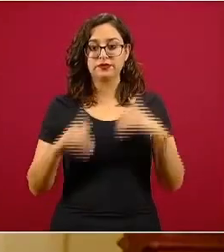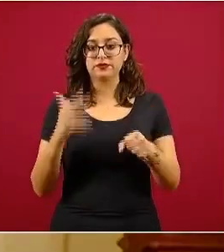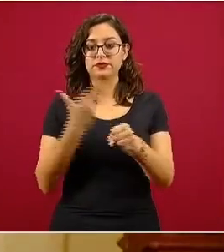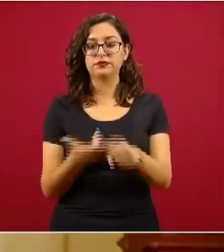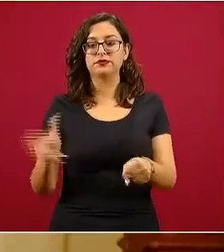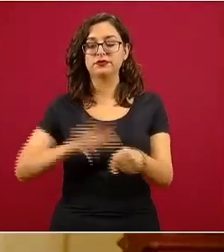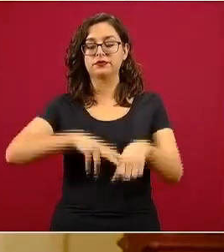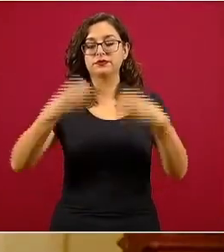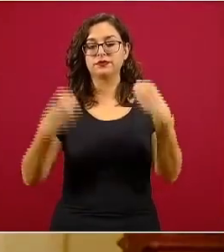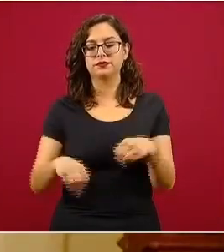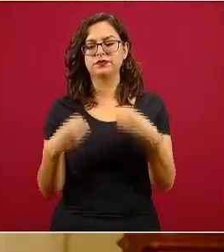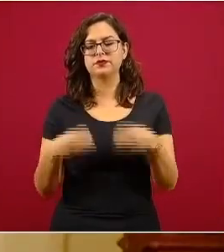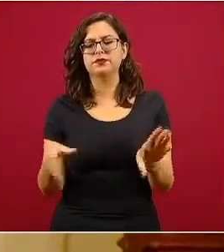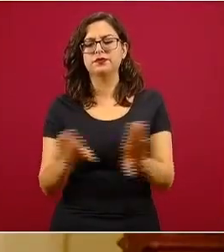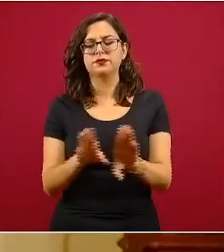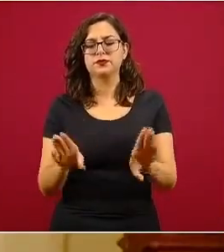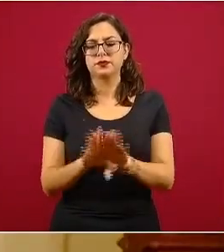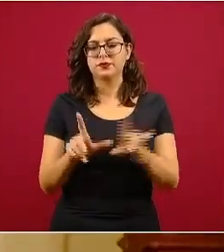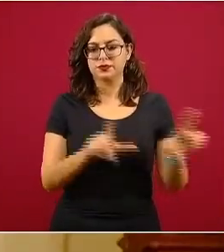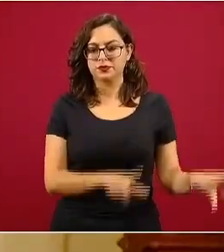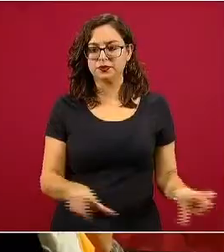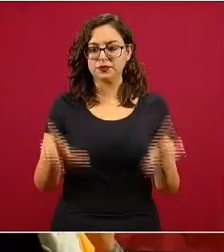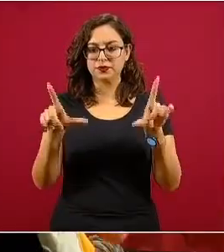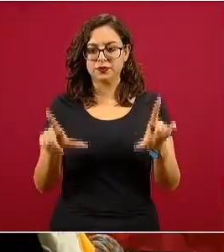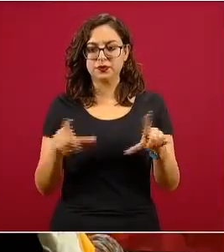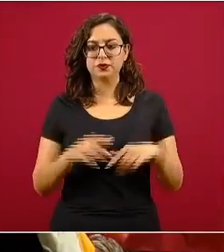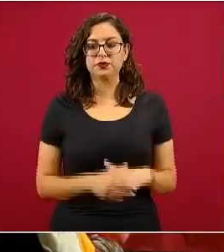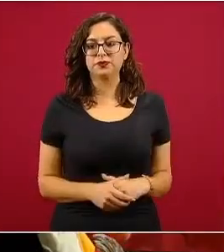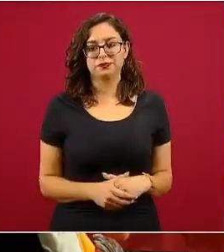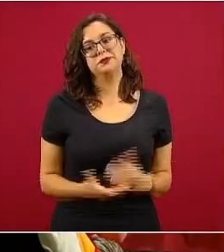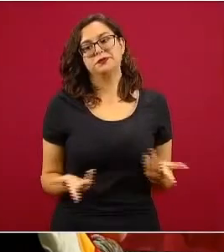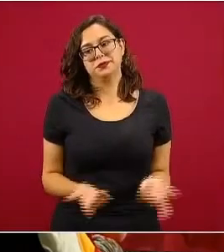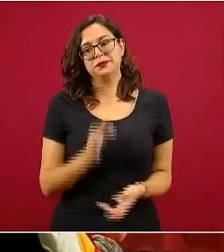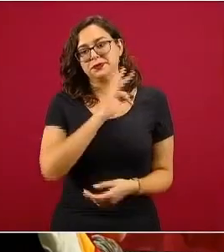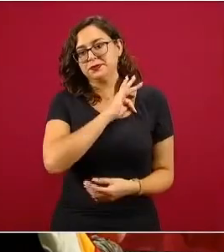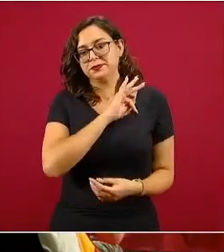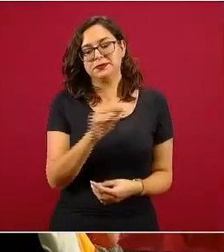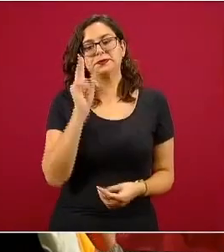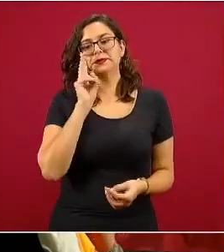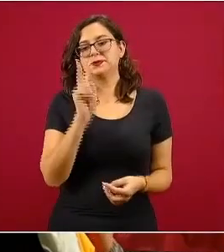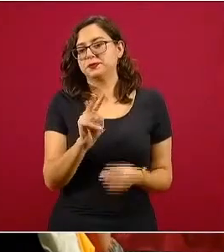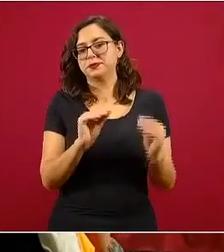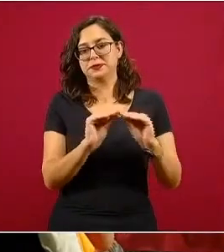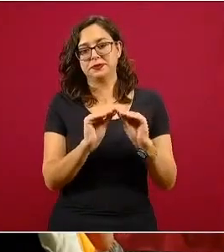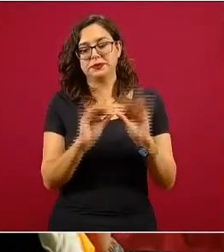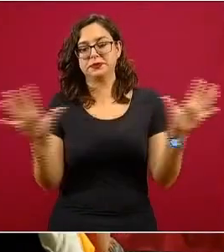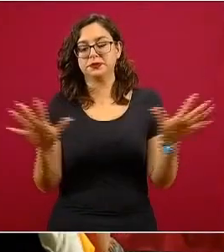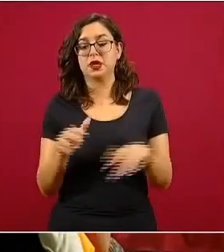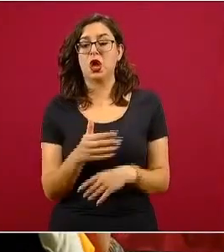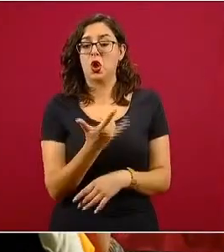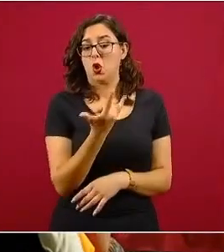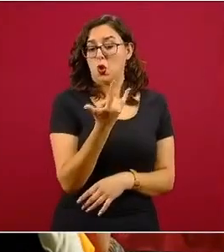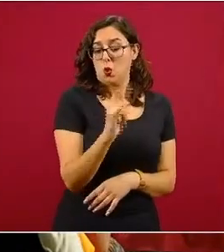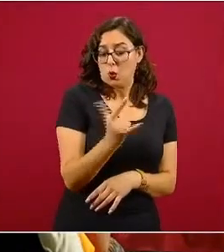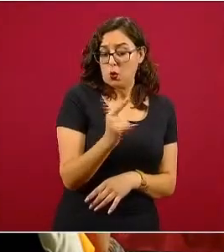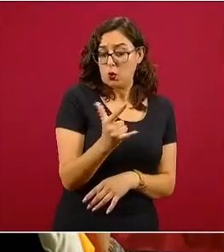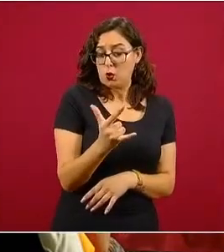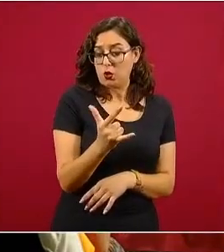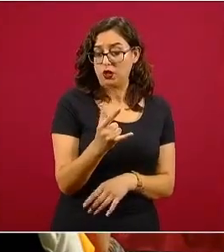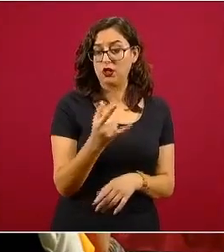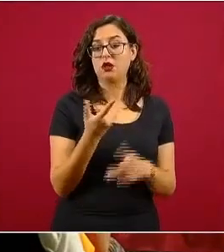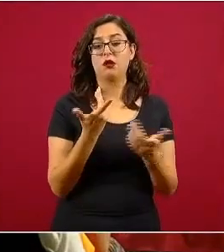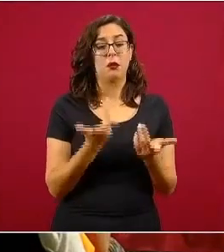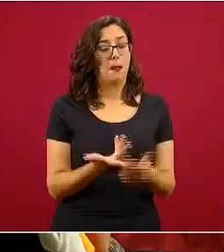La siguiente diapositiva. Bien, aquí es claro, prácticamente desde mediados de julio que